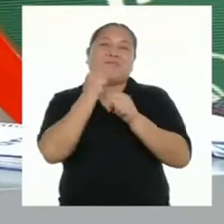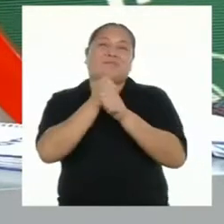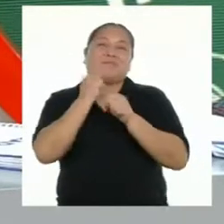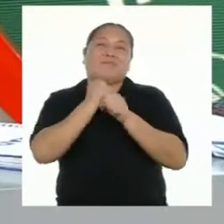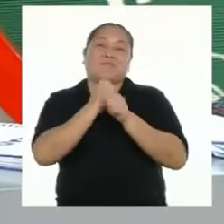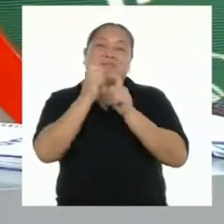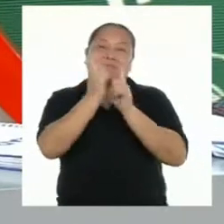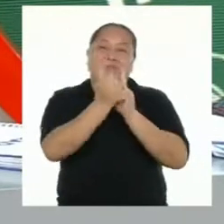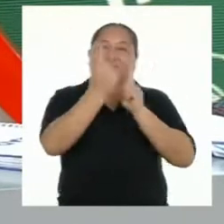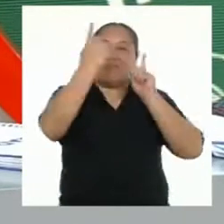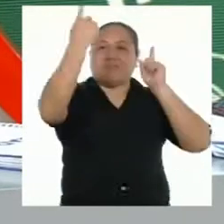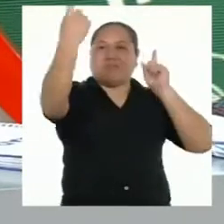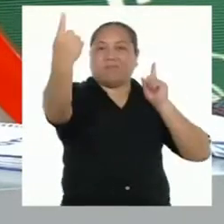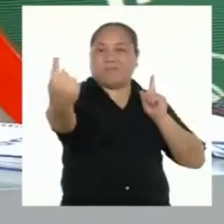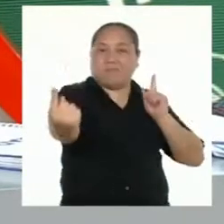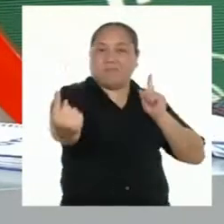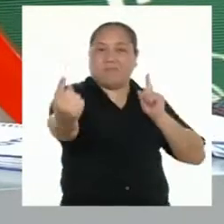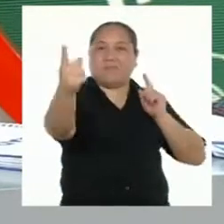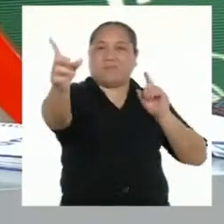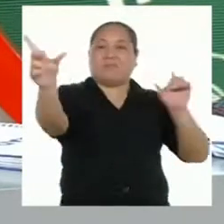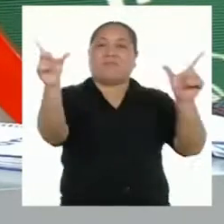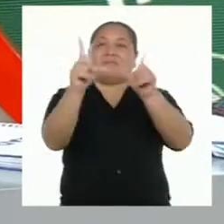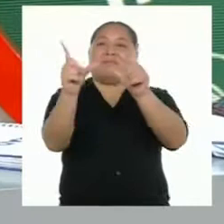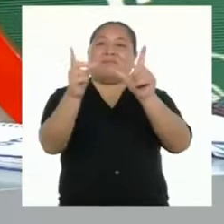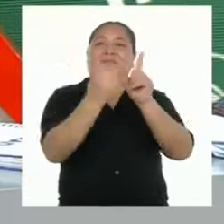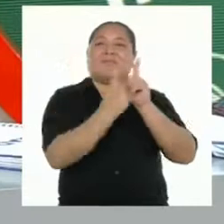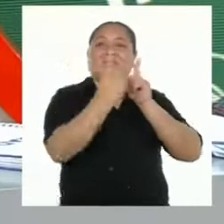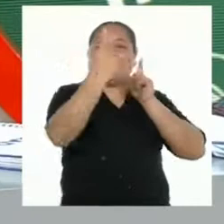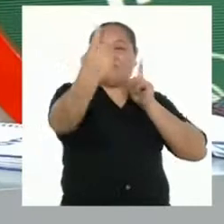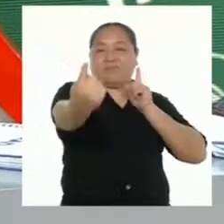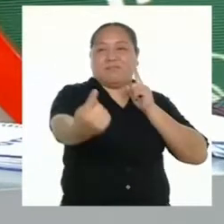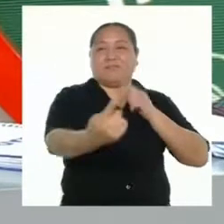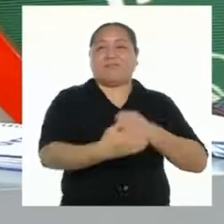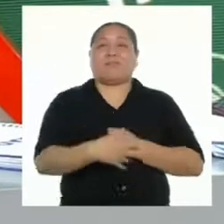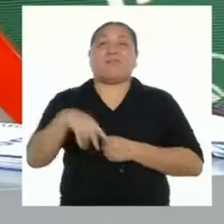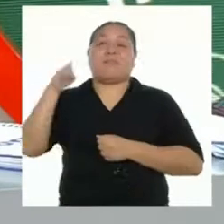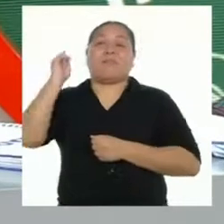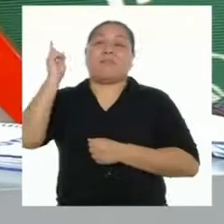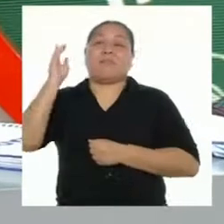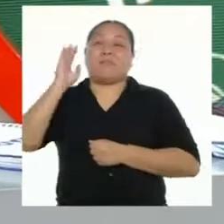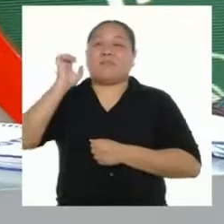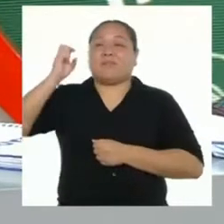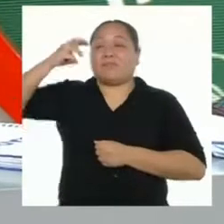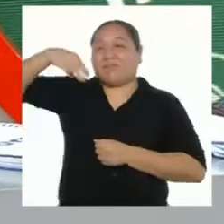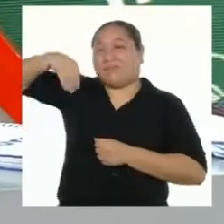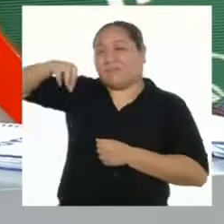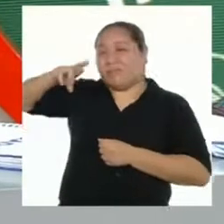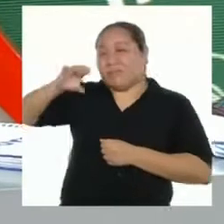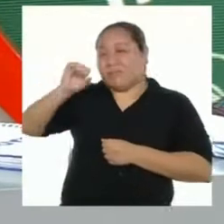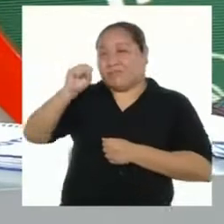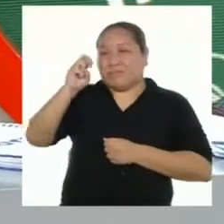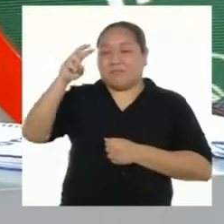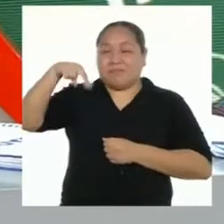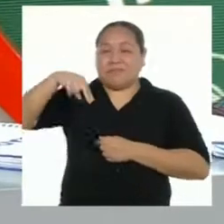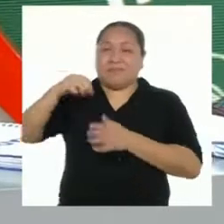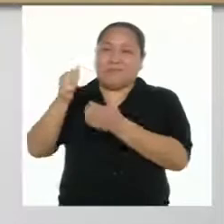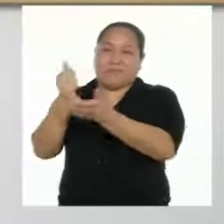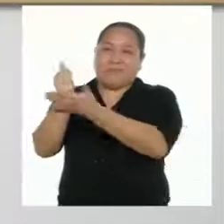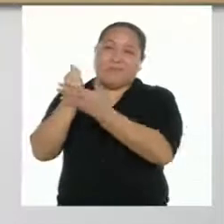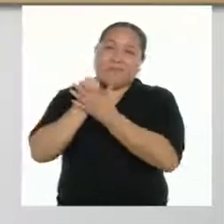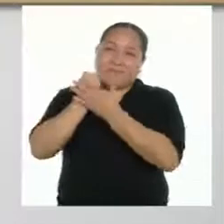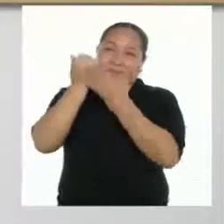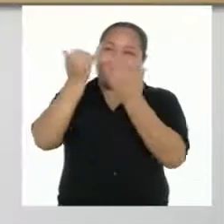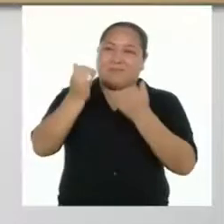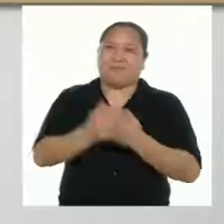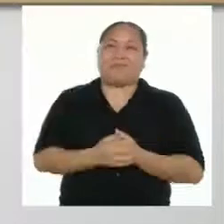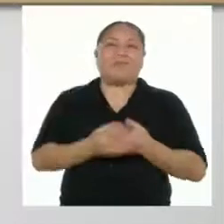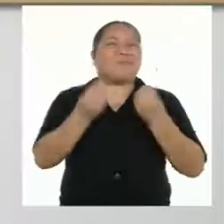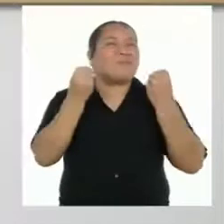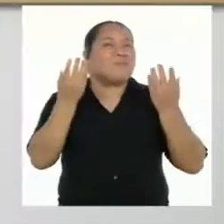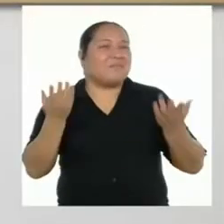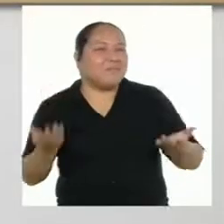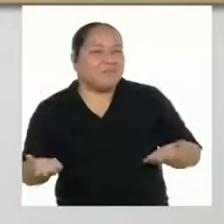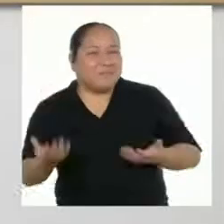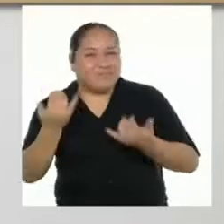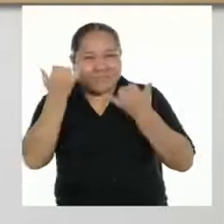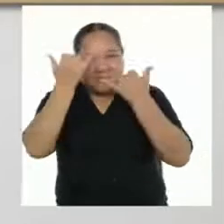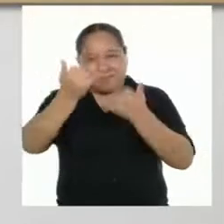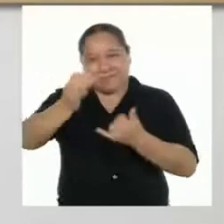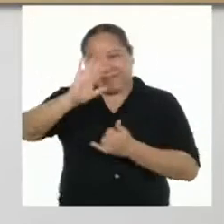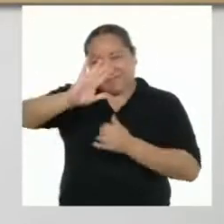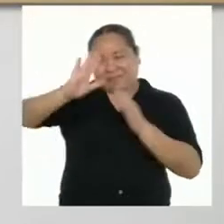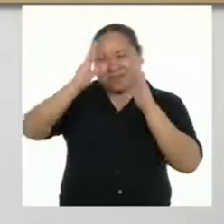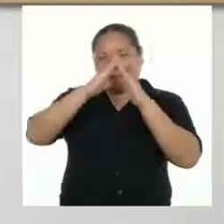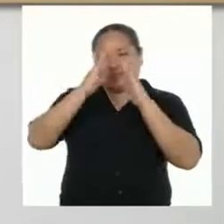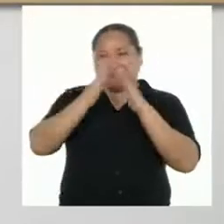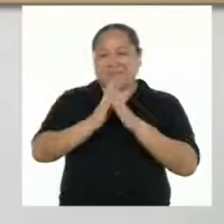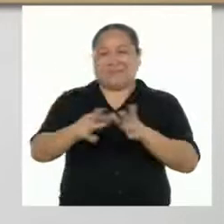una distancia saludable de sus televisores. El profesor Emerson González nos va a ayudar el día de hoy. ¿Cómo están todas y todos en